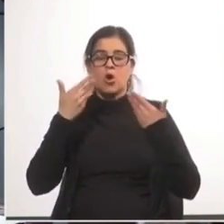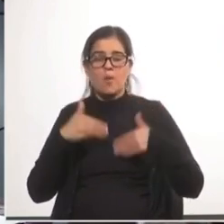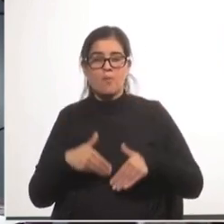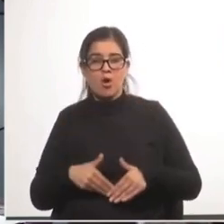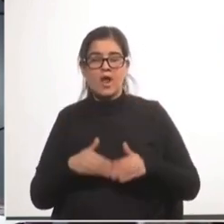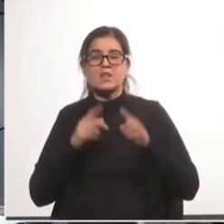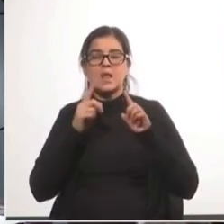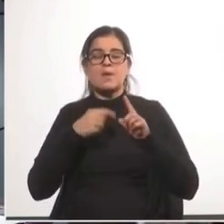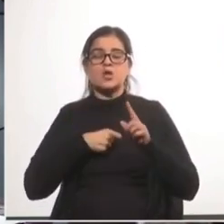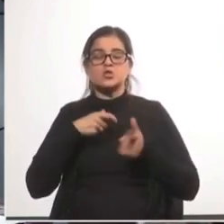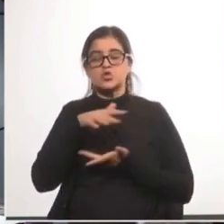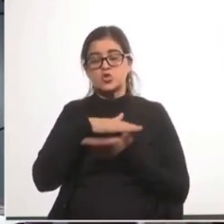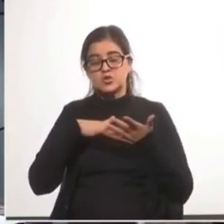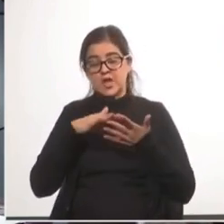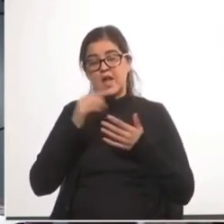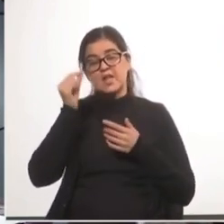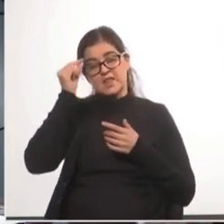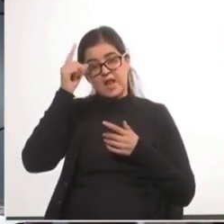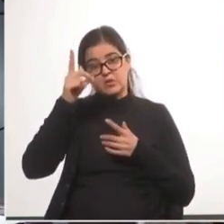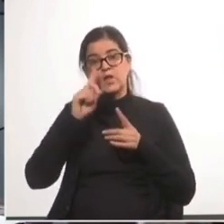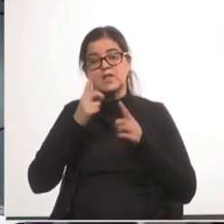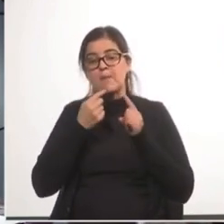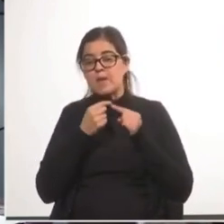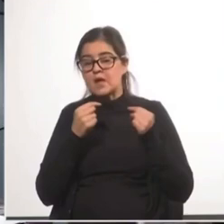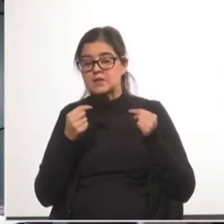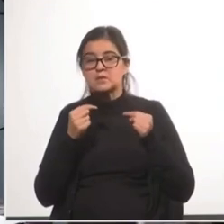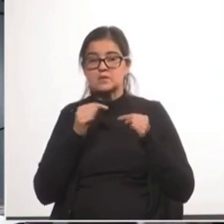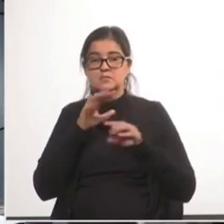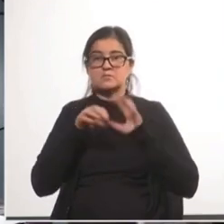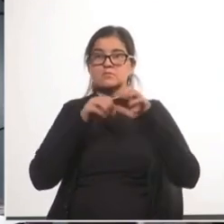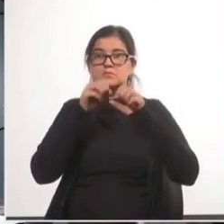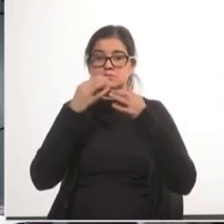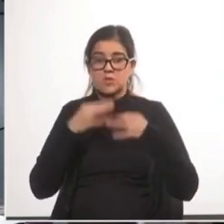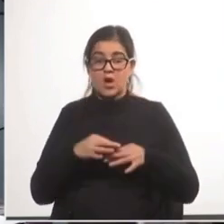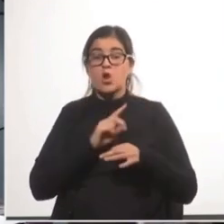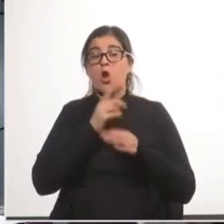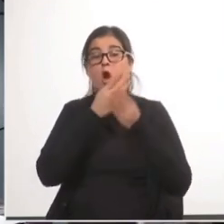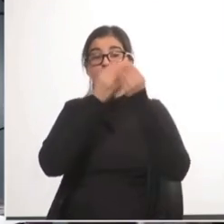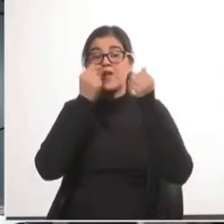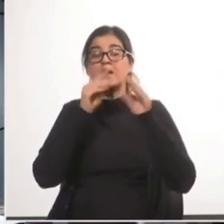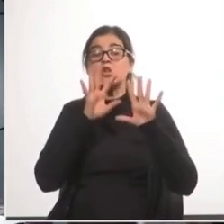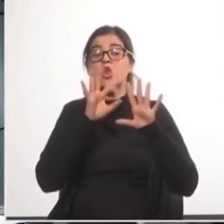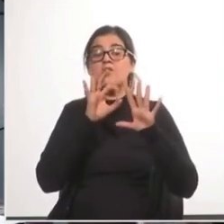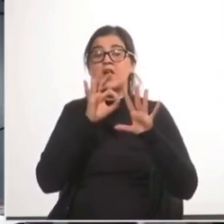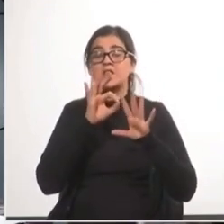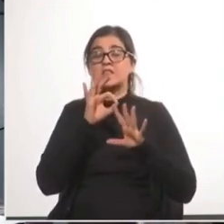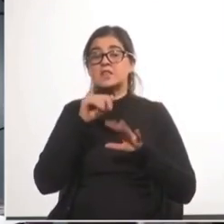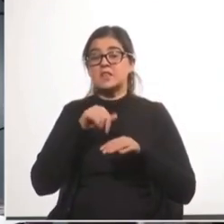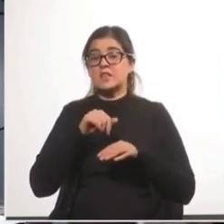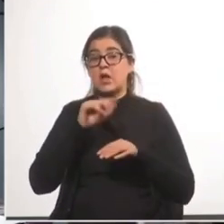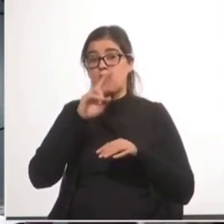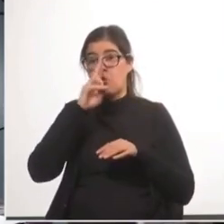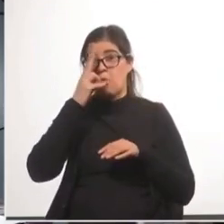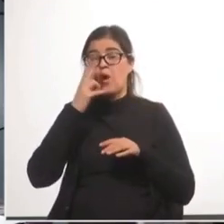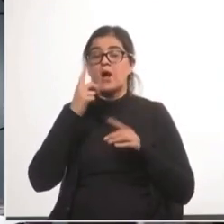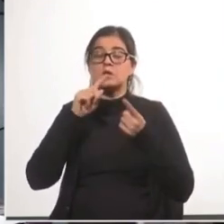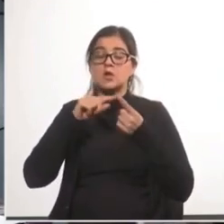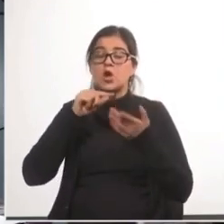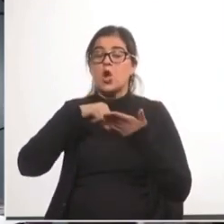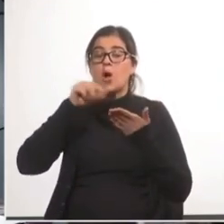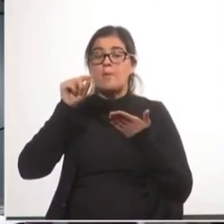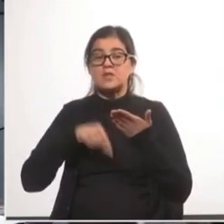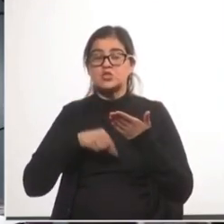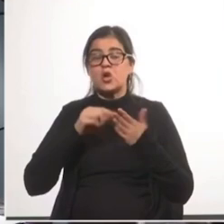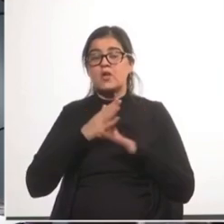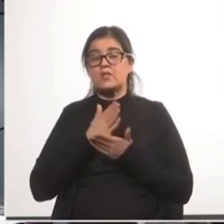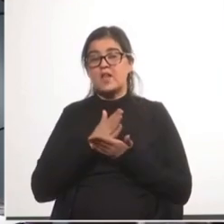corporal, social, intelectual y material. No hay que olvidar, nos dicen que en el 90 Uruguay ratificó la Convención de los Derechos